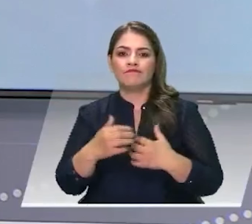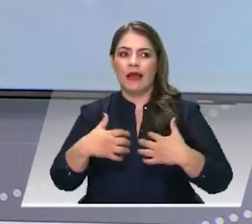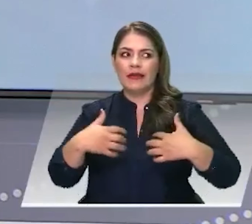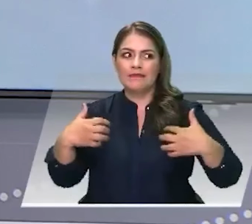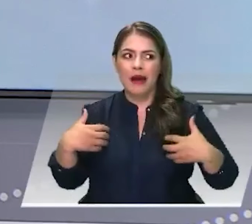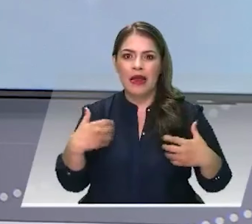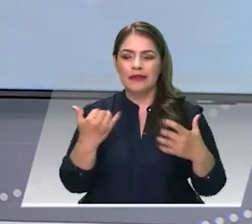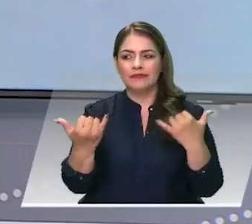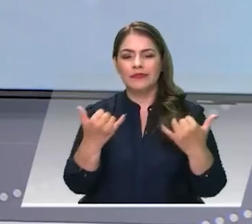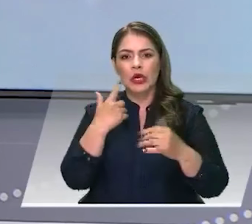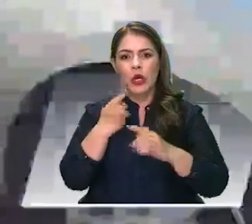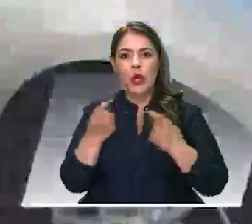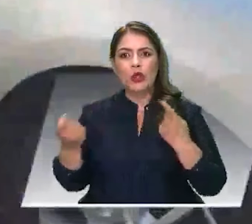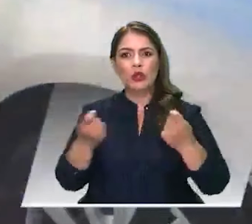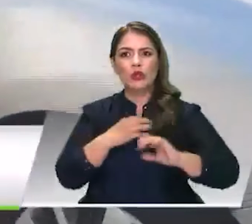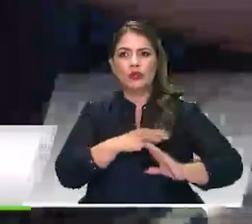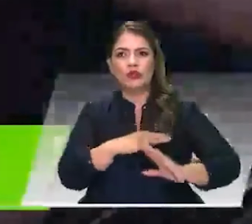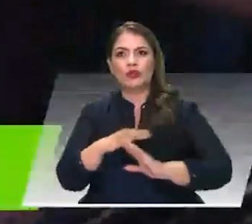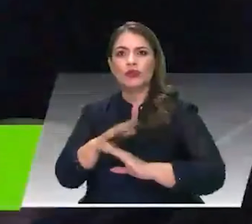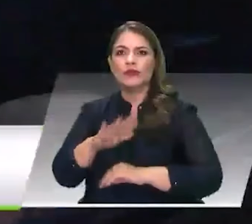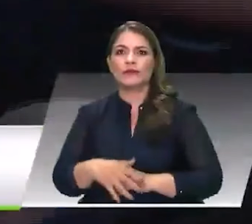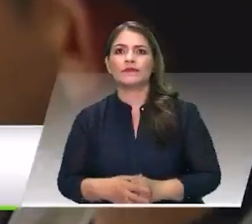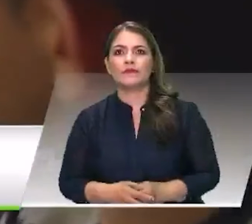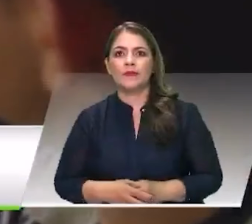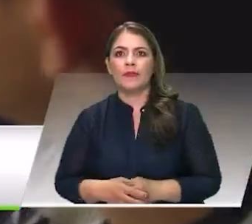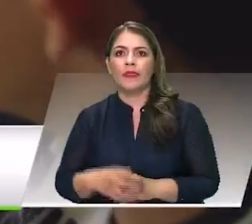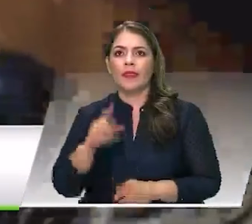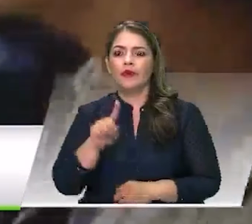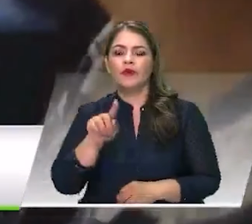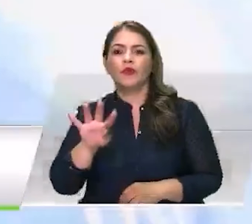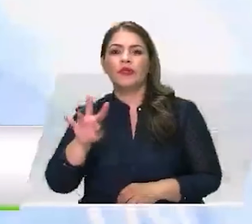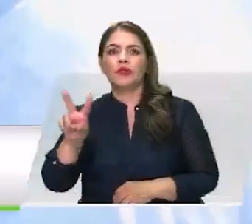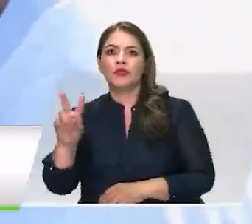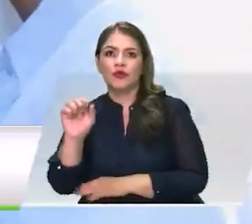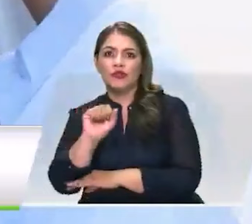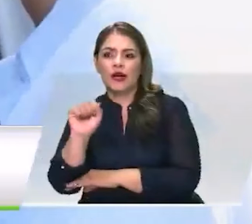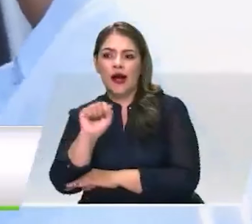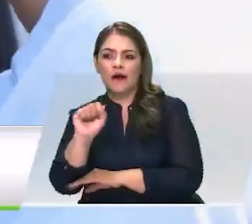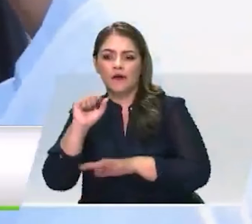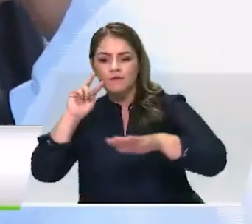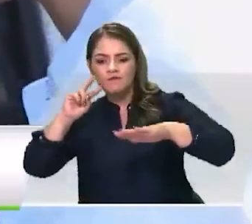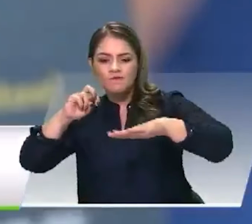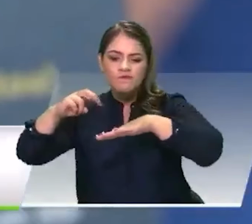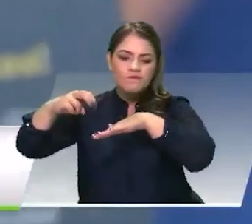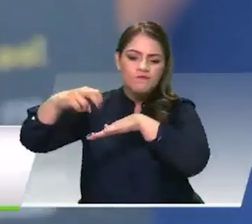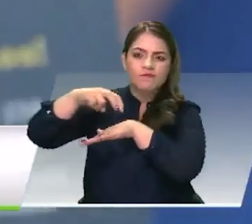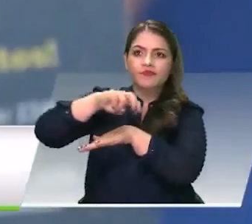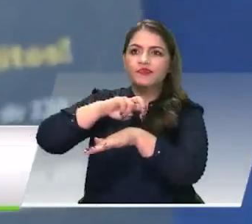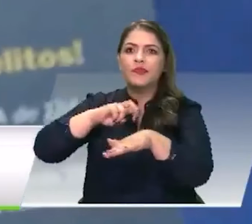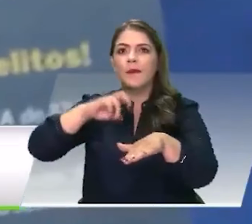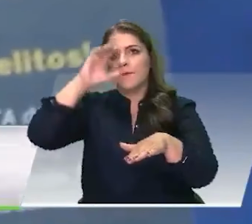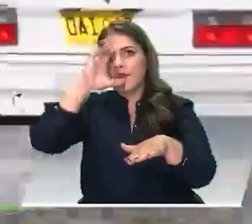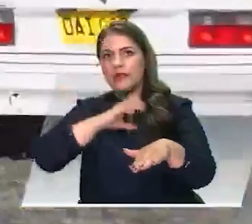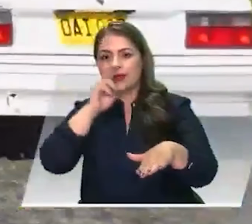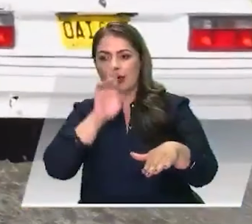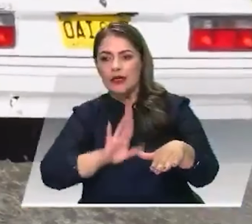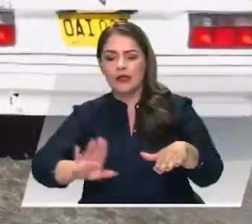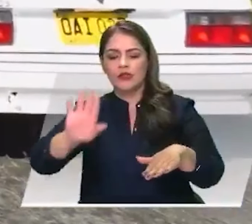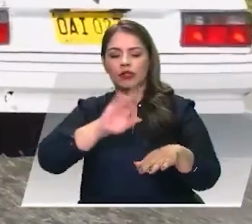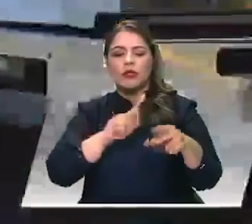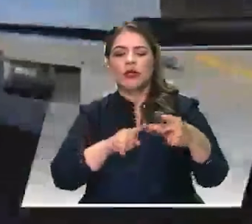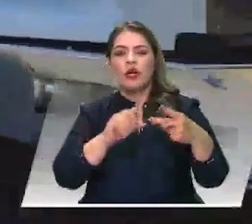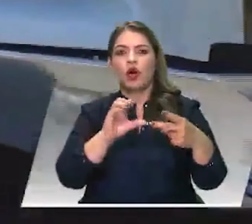puente de Reyes 142 vehículos Fueron inspeccionados por la Policía Nacional cor Antioquia y corpor en la vía